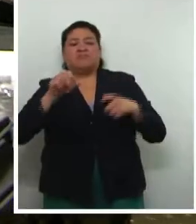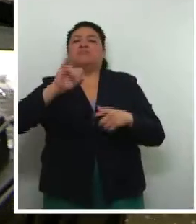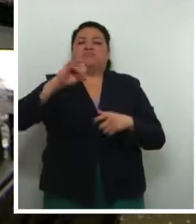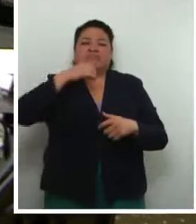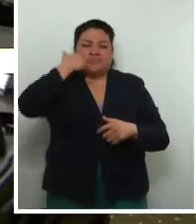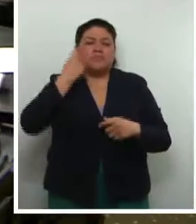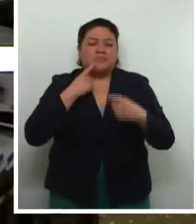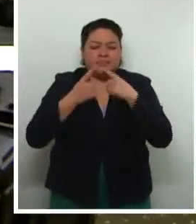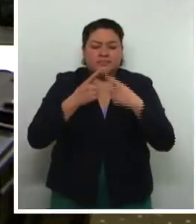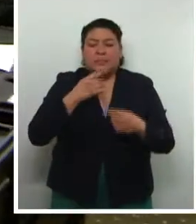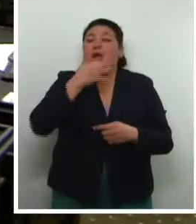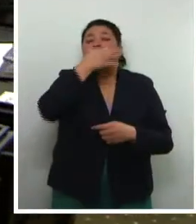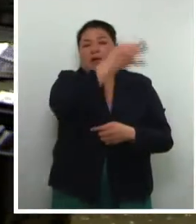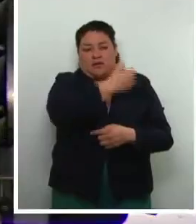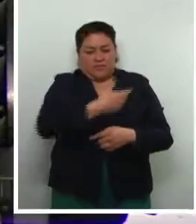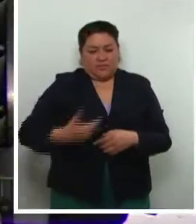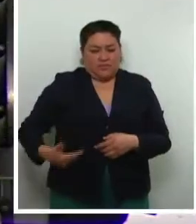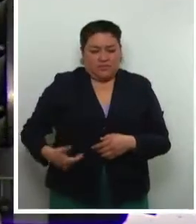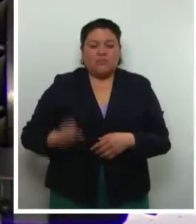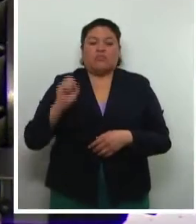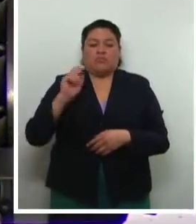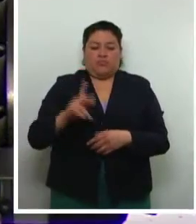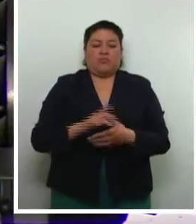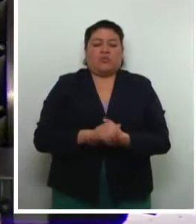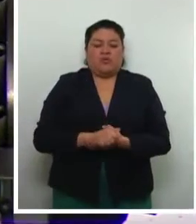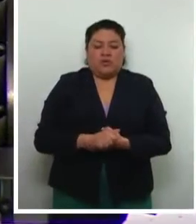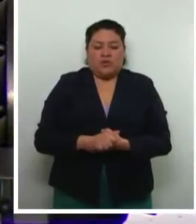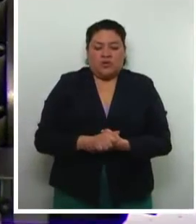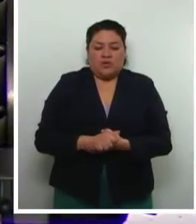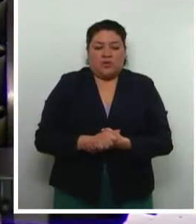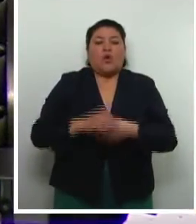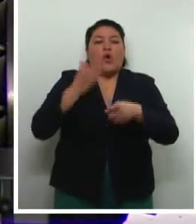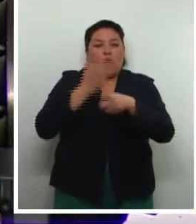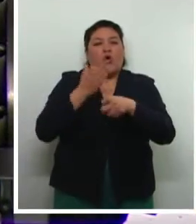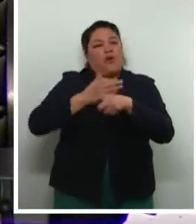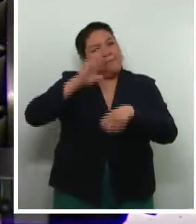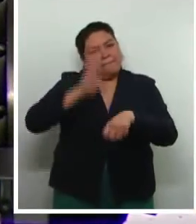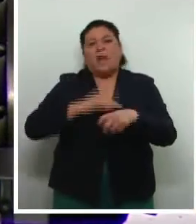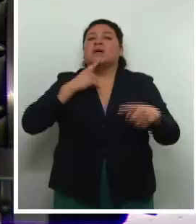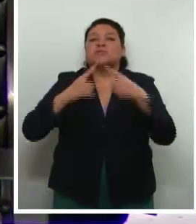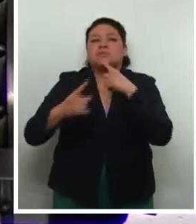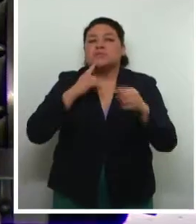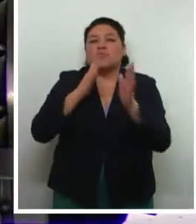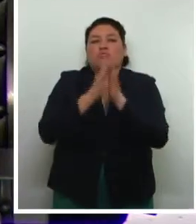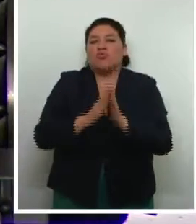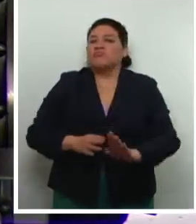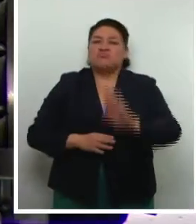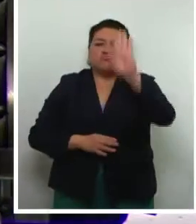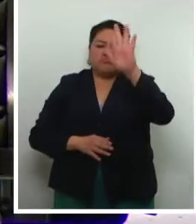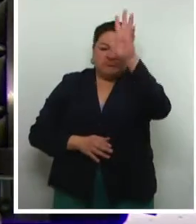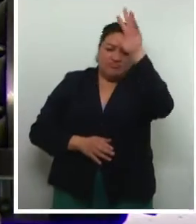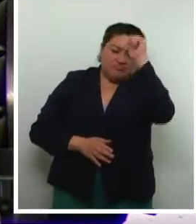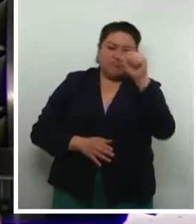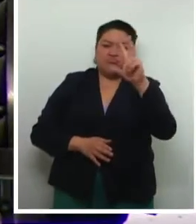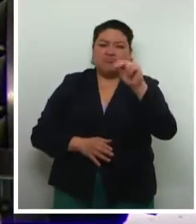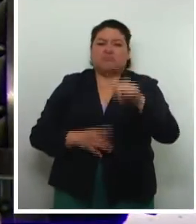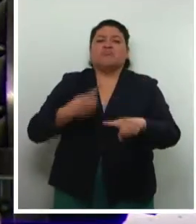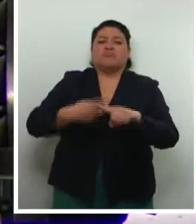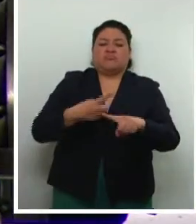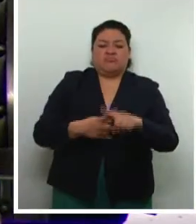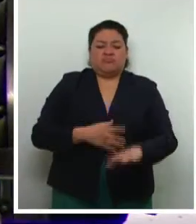presidenta. Bien. Esta discusión. ¿Oradores en contra?